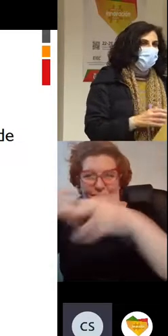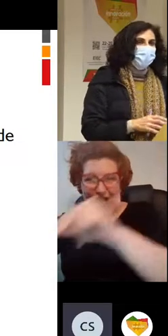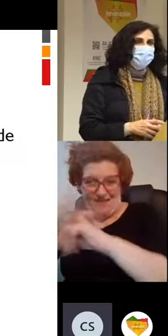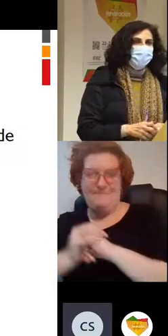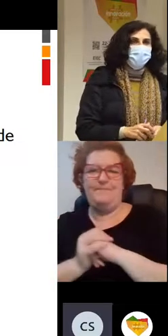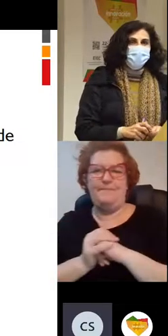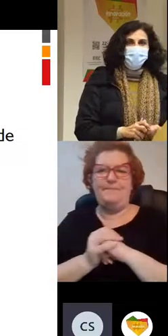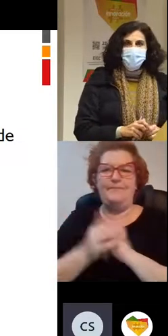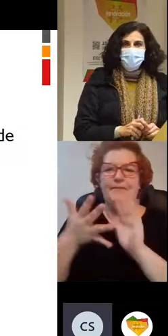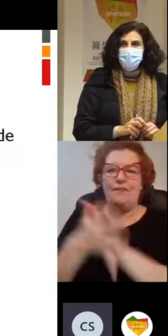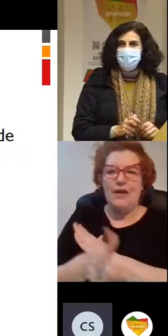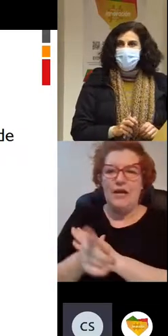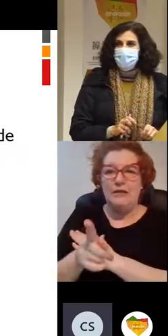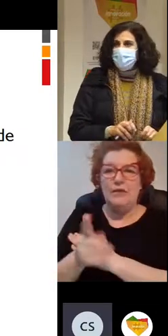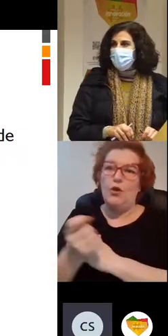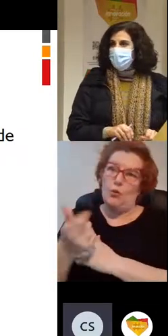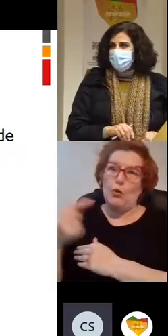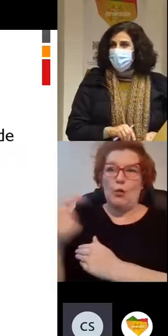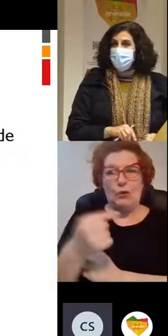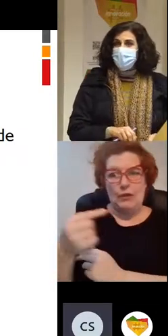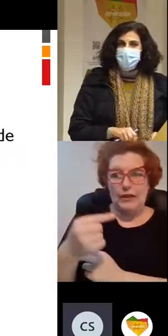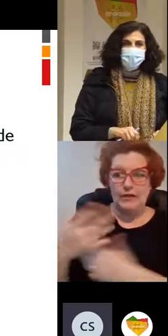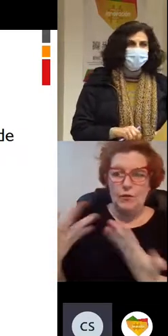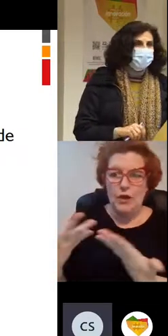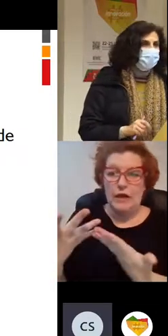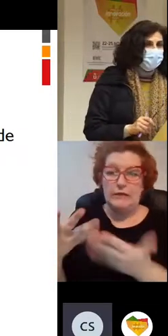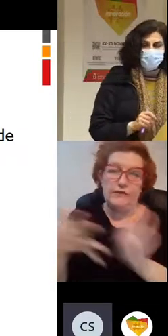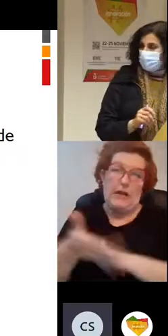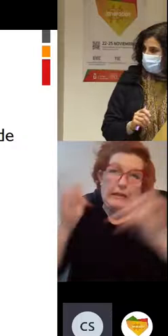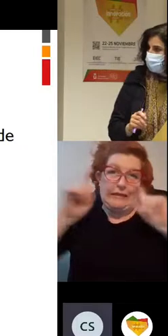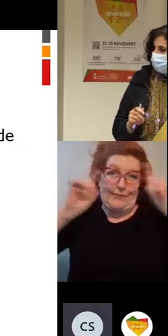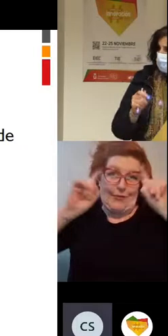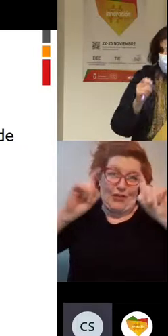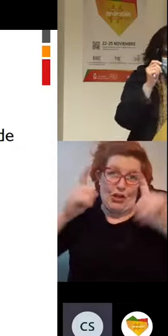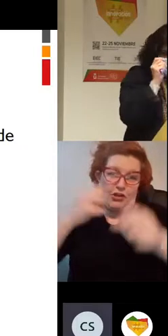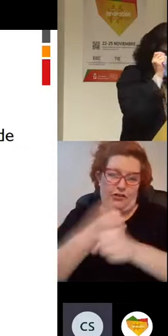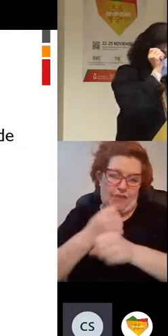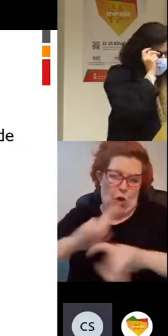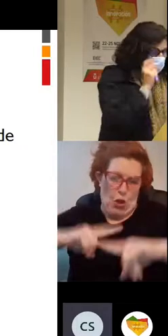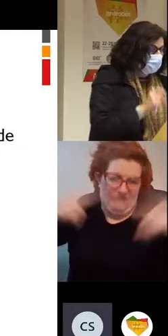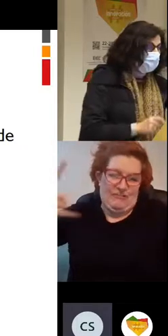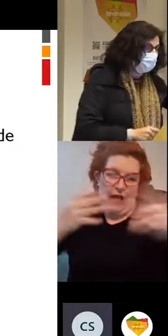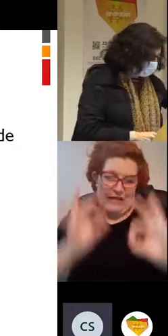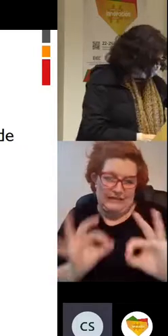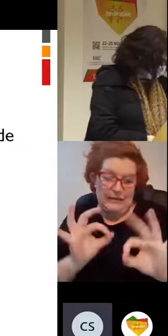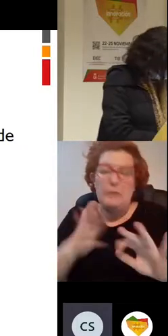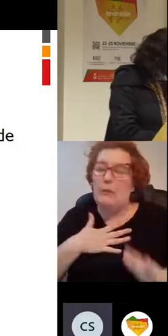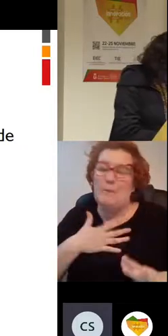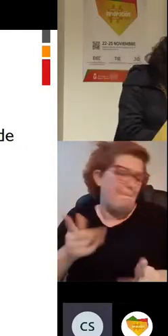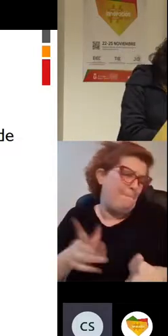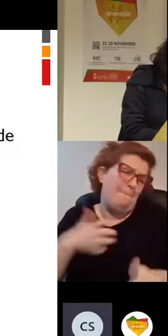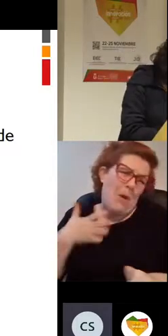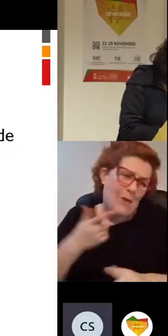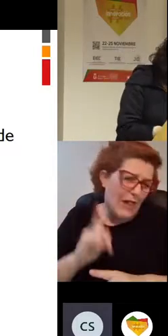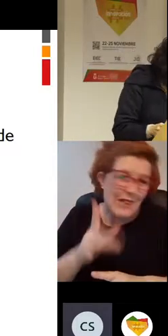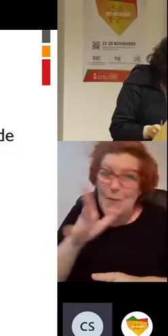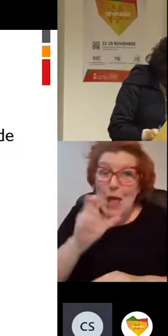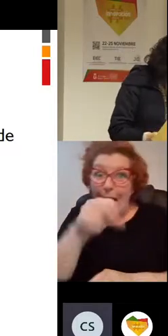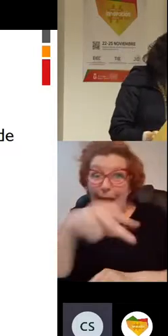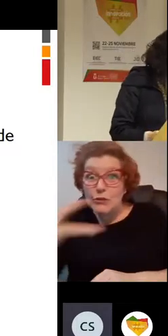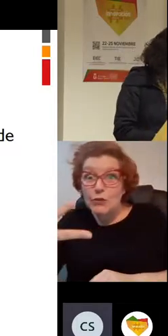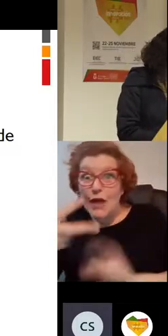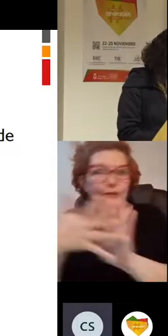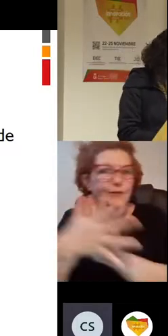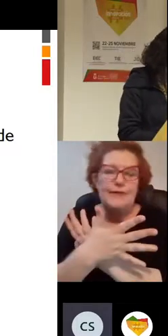Claro, como contrapartida tiene que el profesor tiene que trabajar mucho más, pero no nos importa porque los resultados que estamos